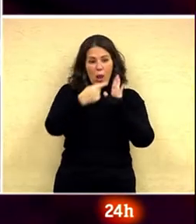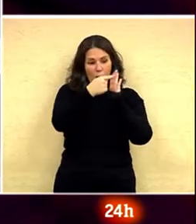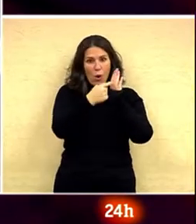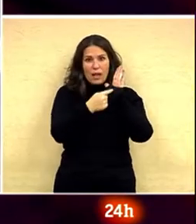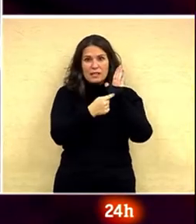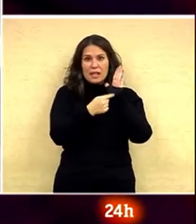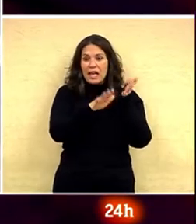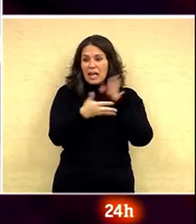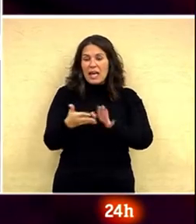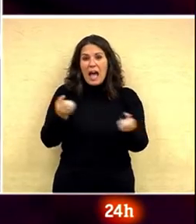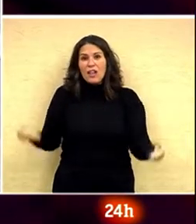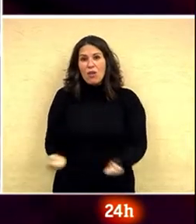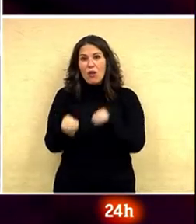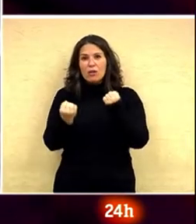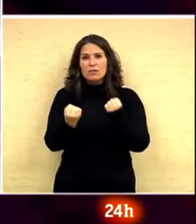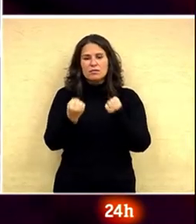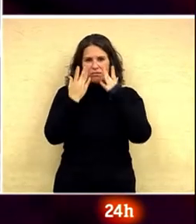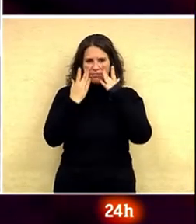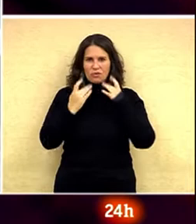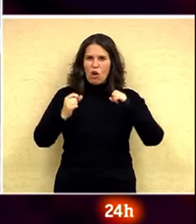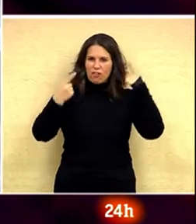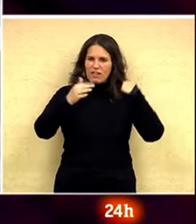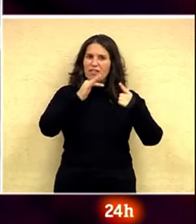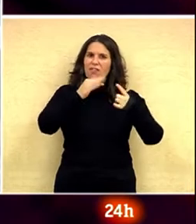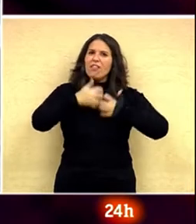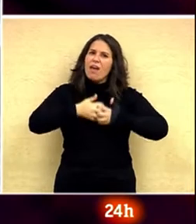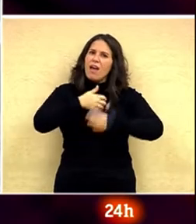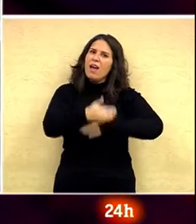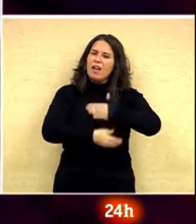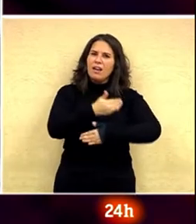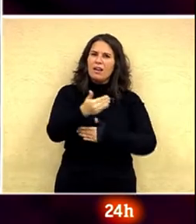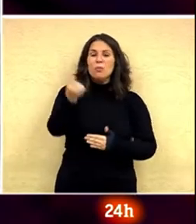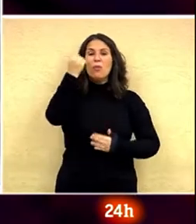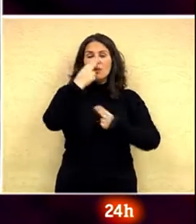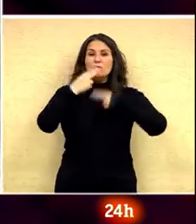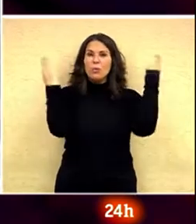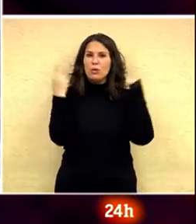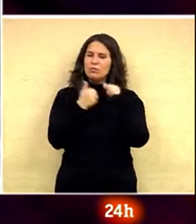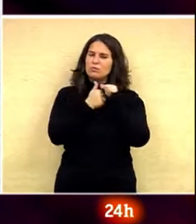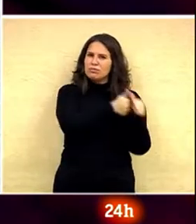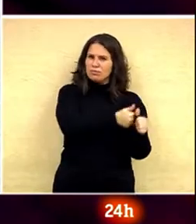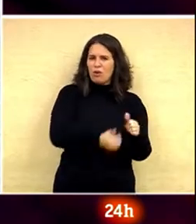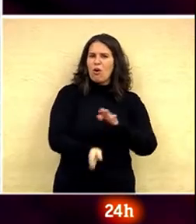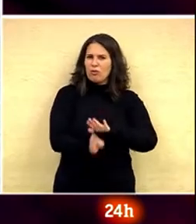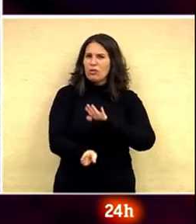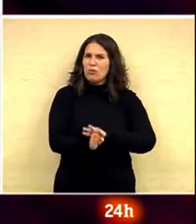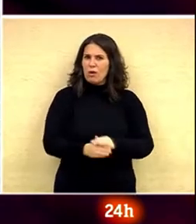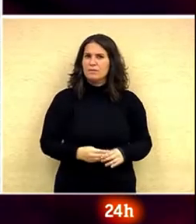y sus instrumentos de acción siguen plenamente vigentes y que los poderes públicos siguen a ellos